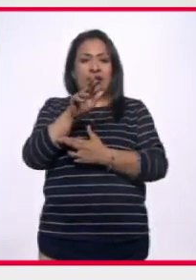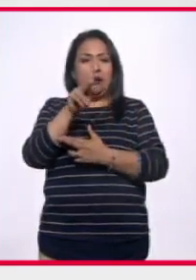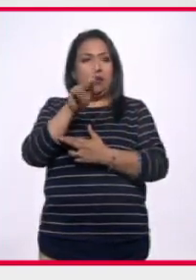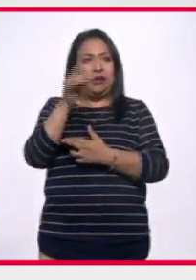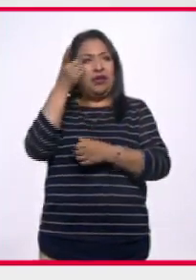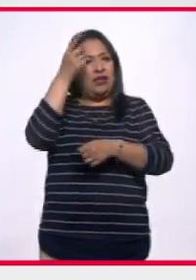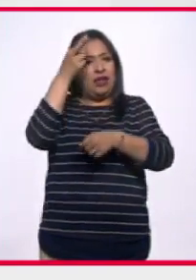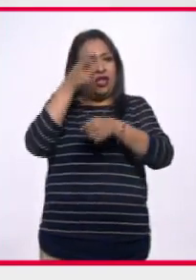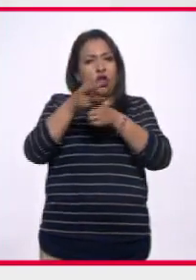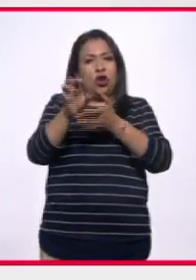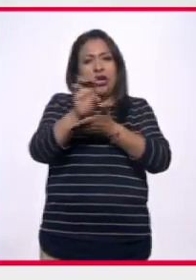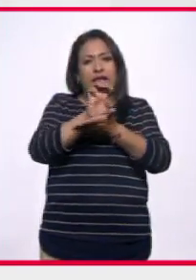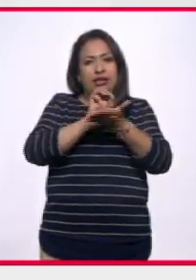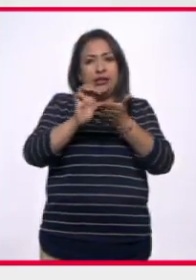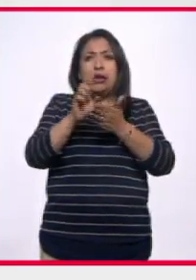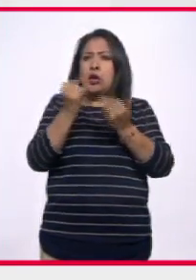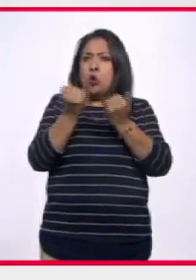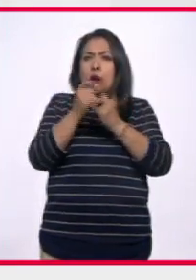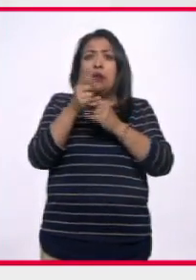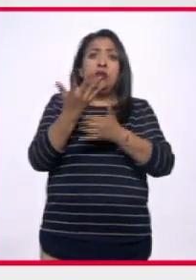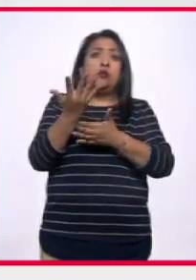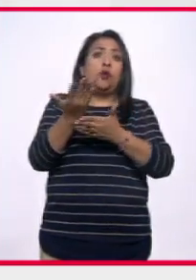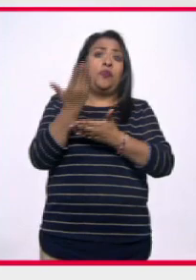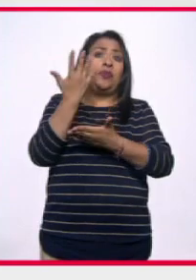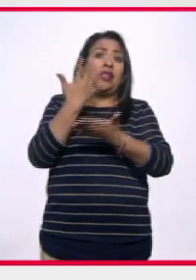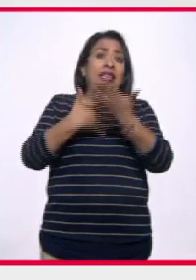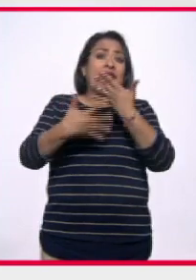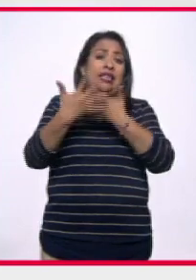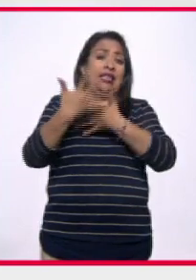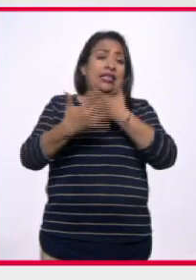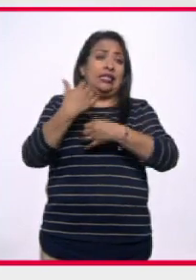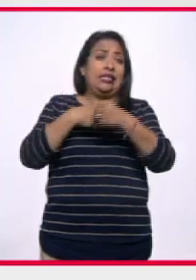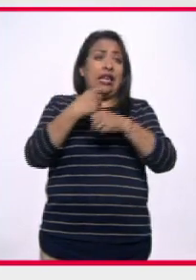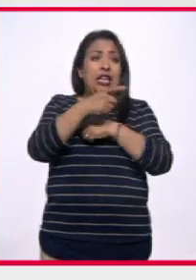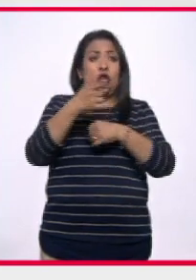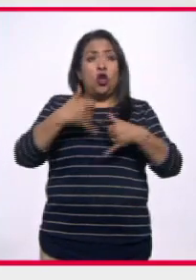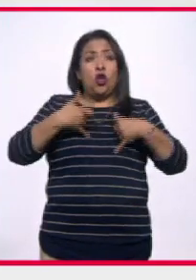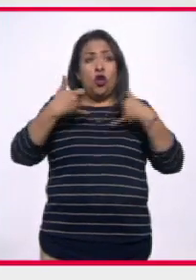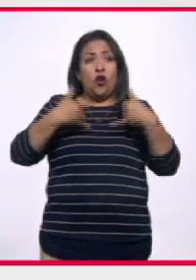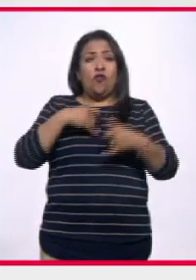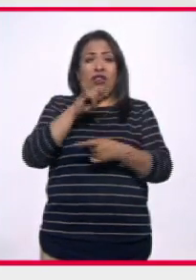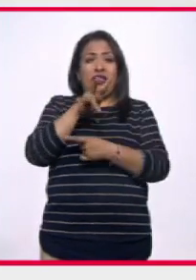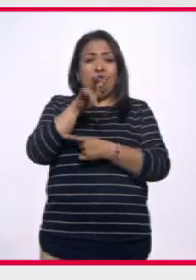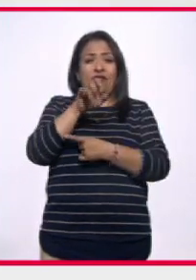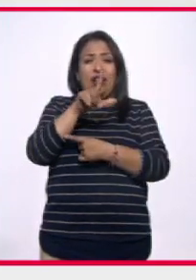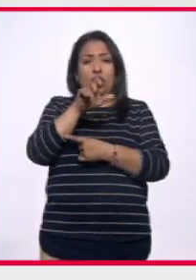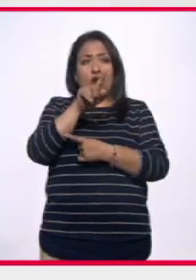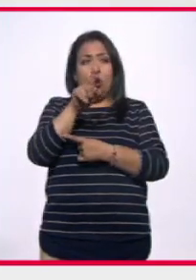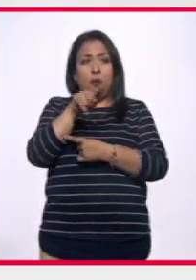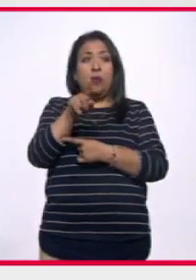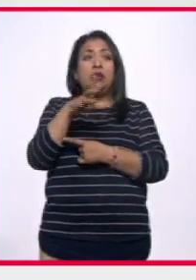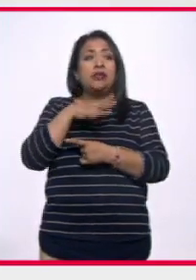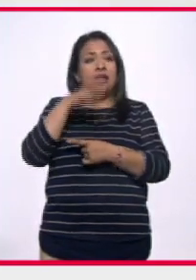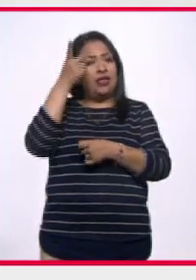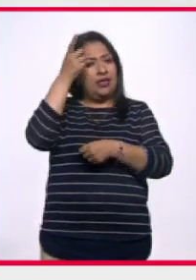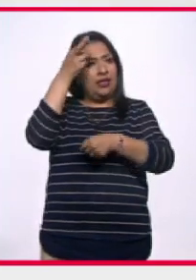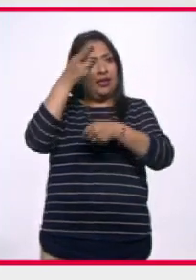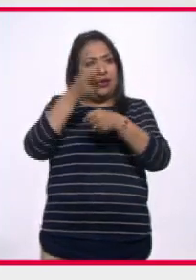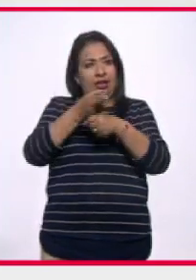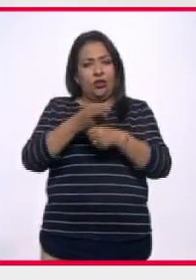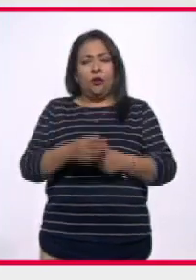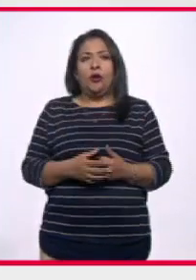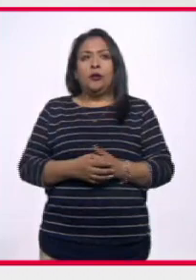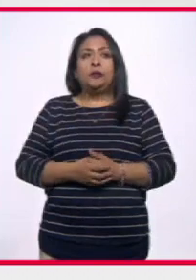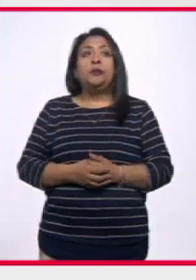de la dirección escénica como sucedió hace 15 años mientras que el joven sensación iván lópez reynoso será el director concertador